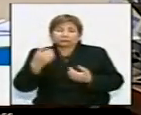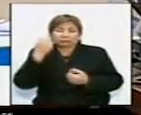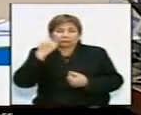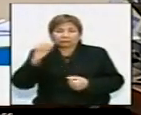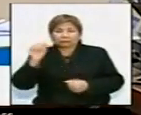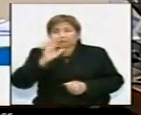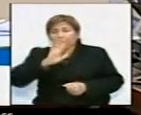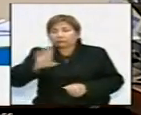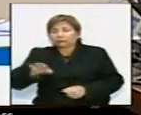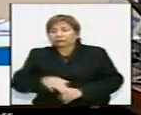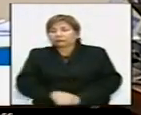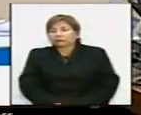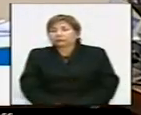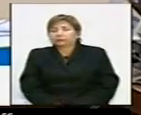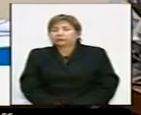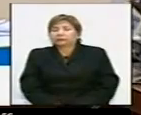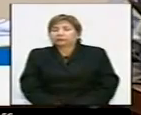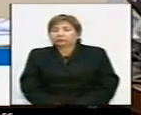omiso.